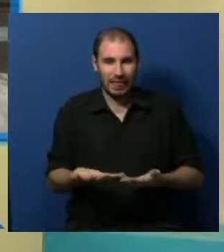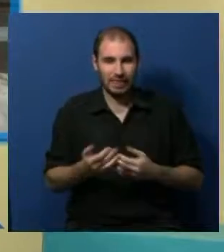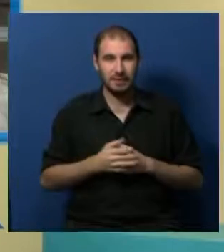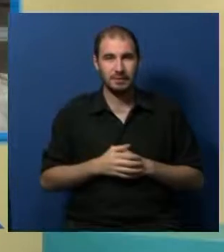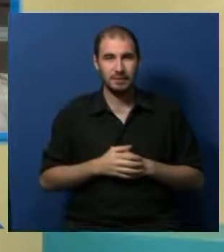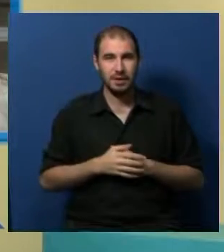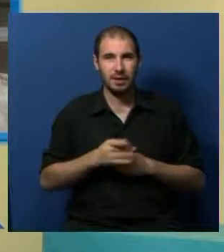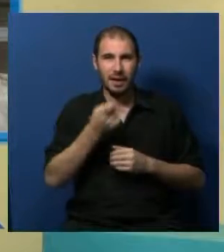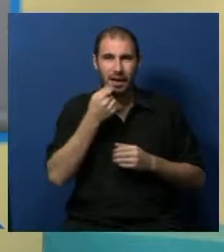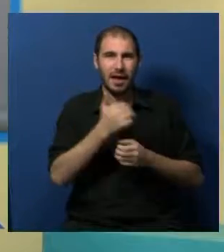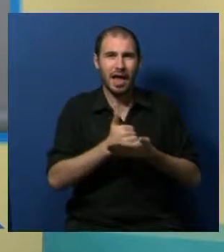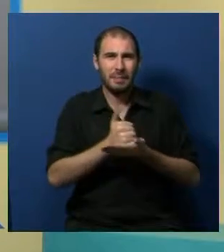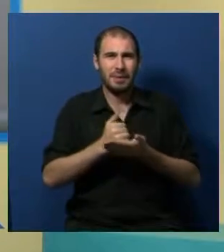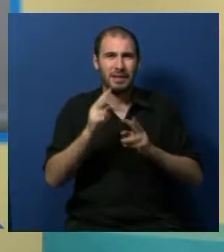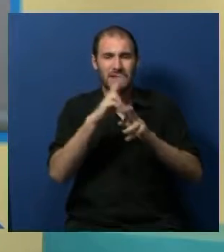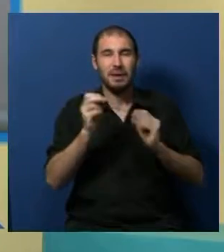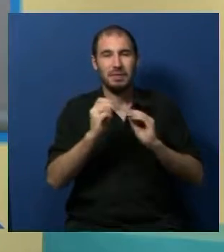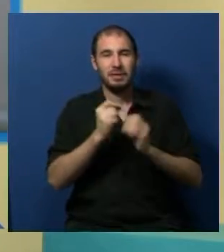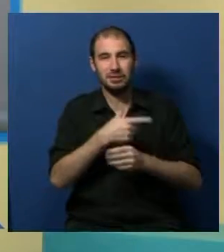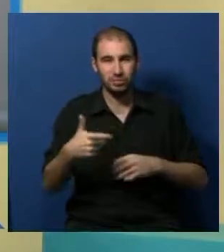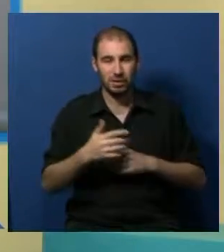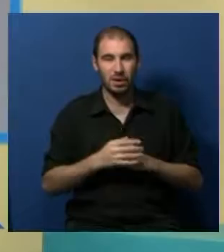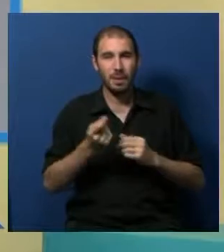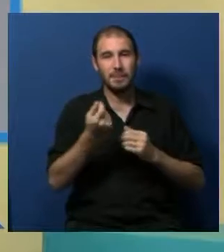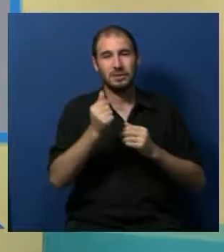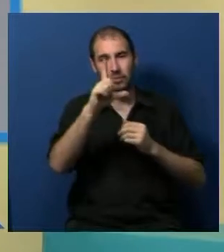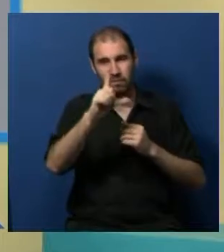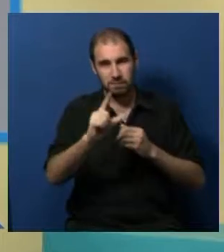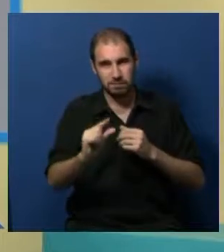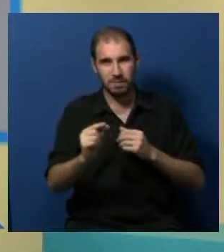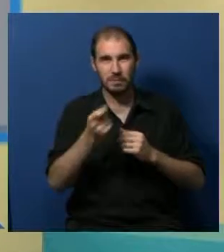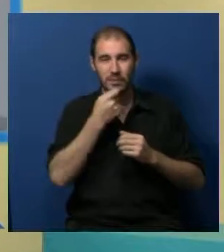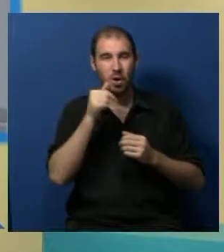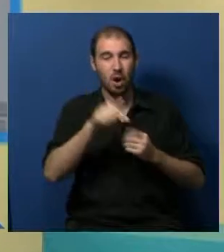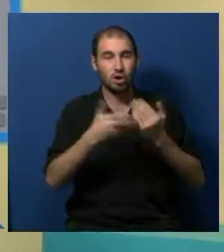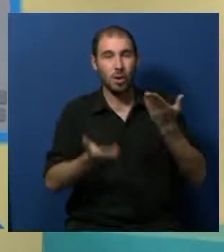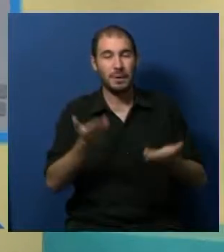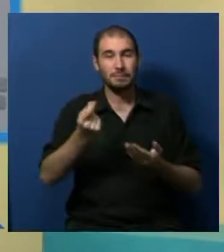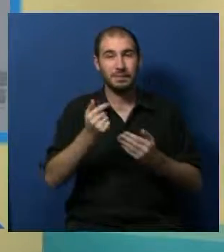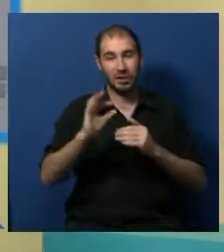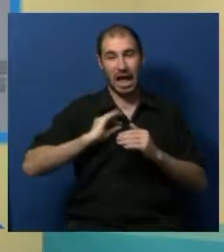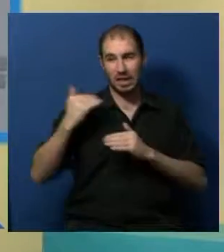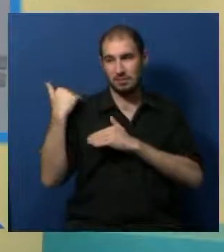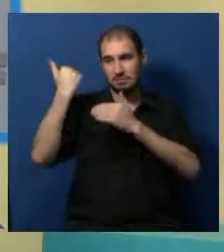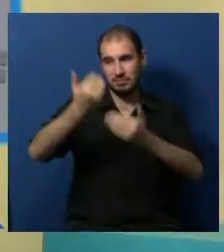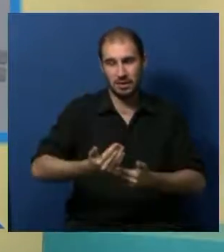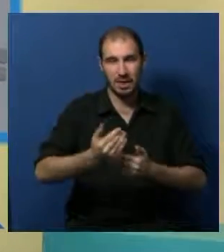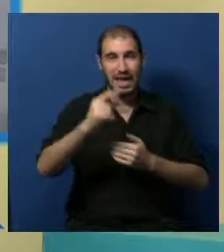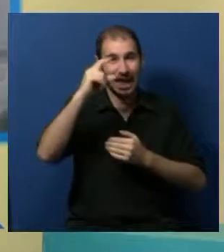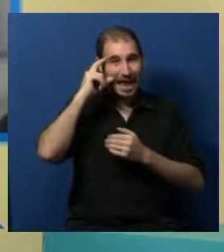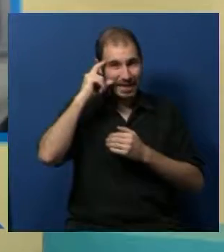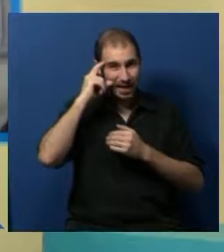qué? Porque vamos a tener que esperar a las famosas paritarias, ¿no? Claro. La inflación está bajando. Si hoy yo tomo en cuenta cuál es la inflación anual, desde